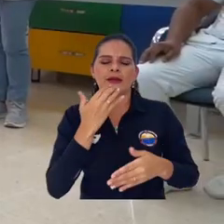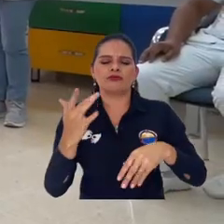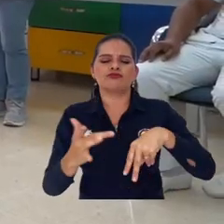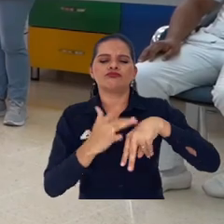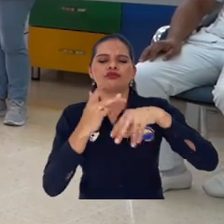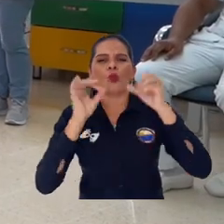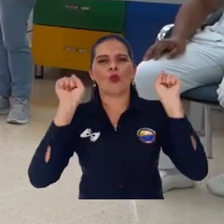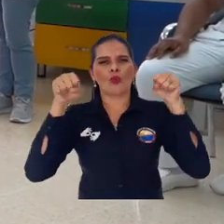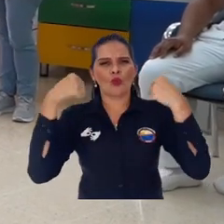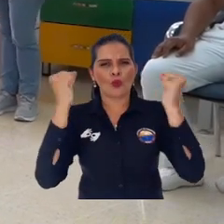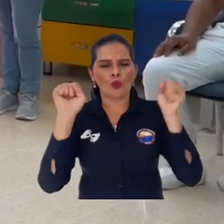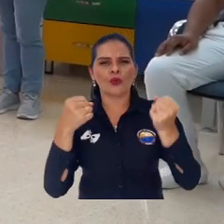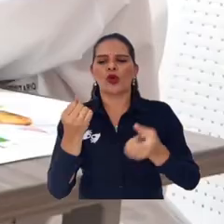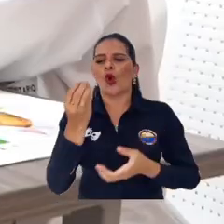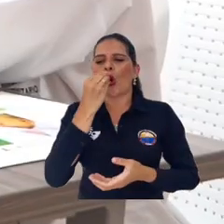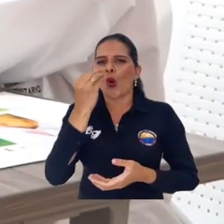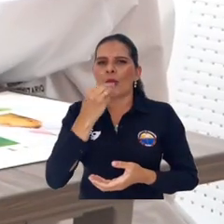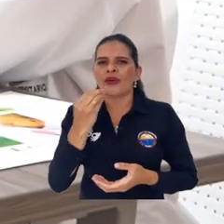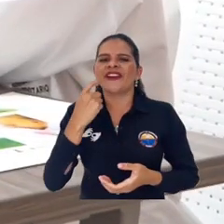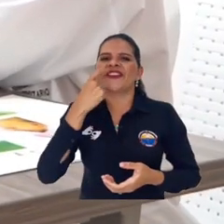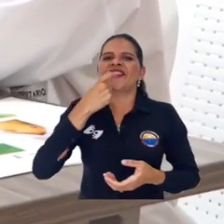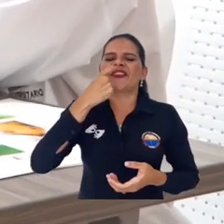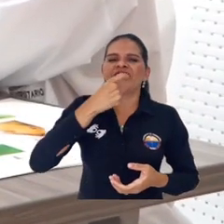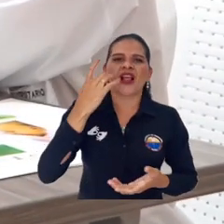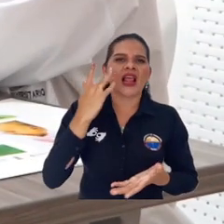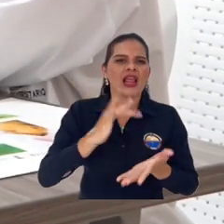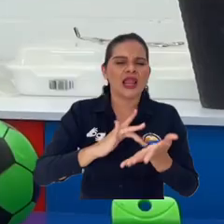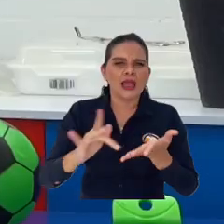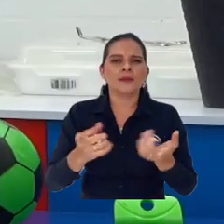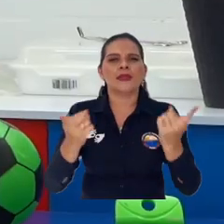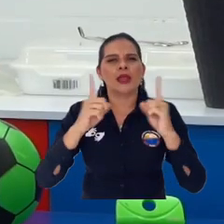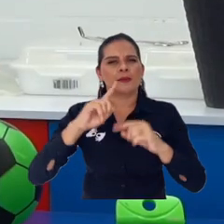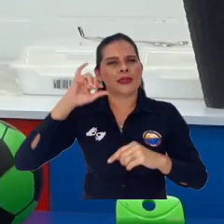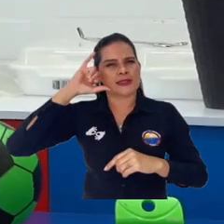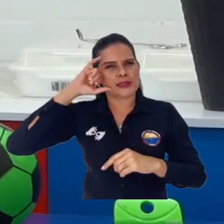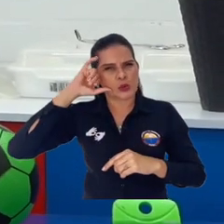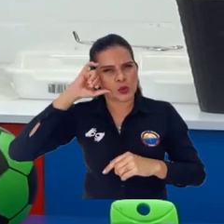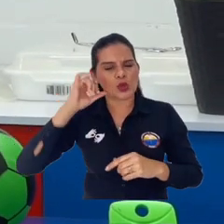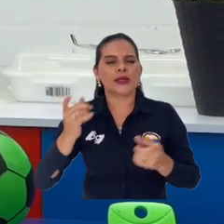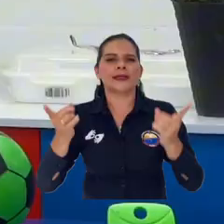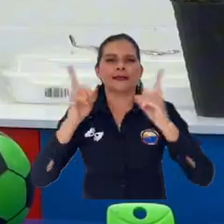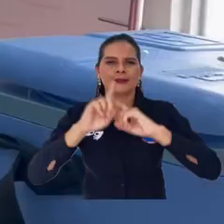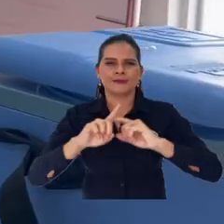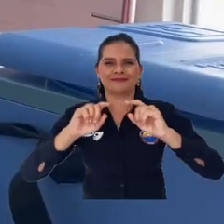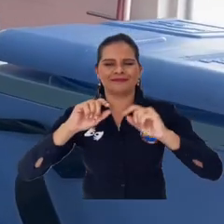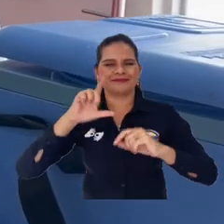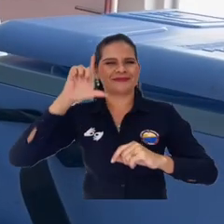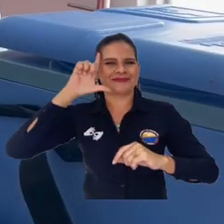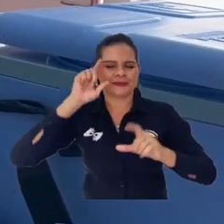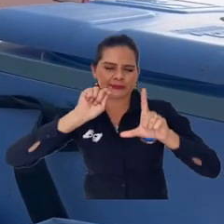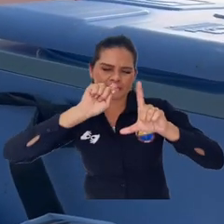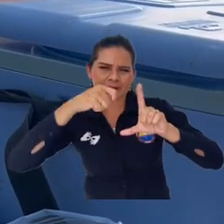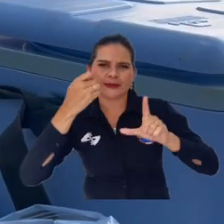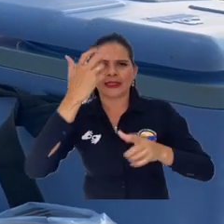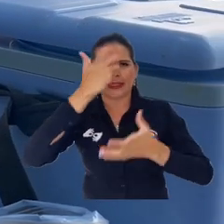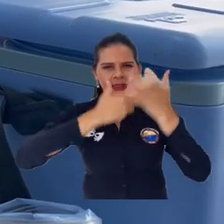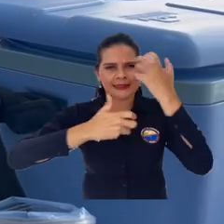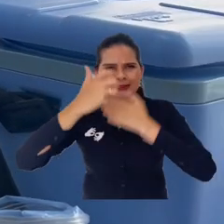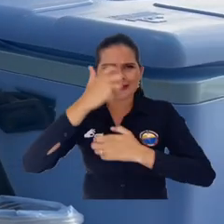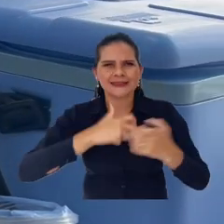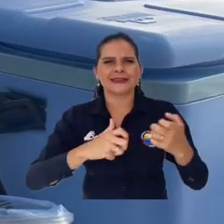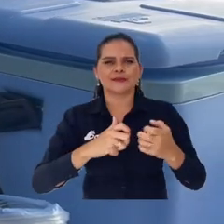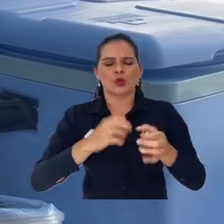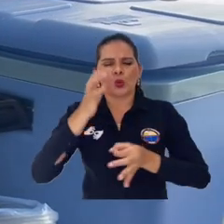salud como estimulación con fisioterapia, nutrición, profilaxis dental, psicología, citología, consultorio jurídico, vacunación